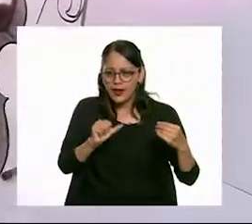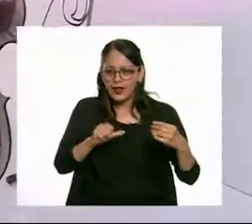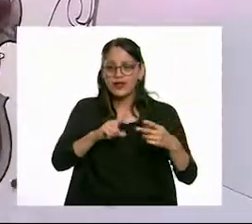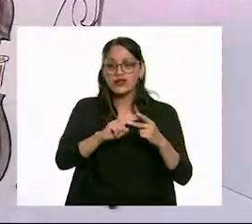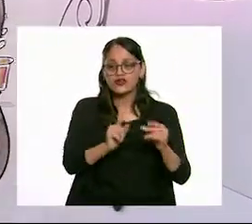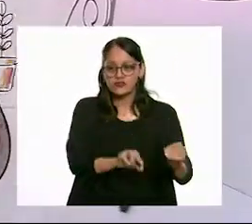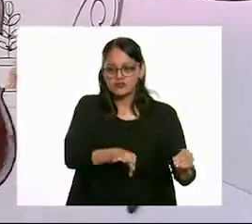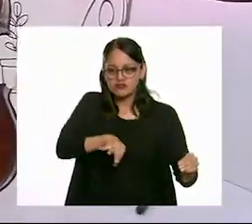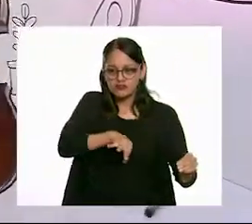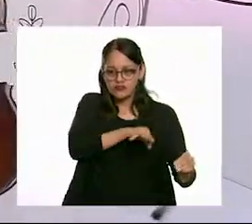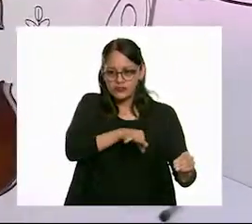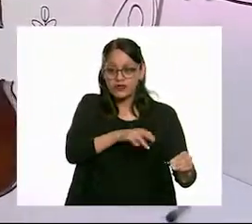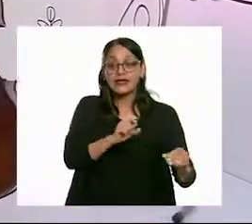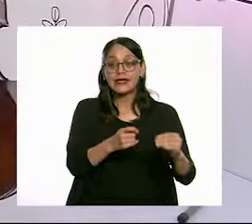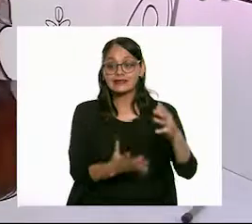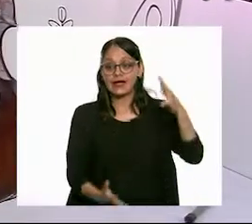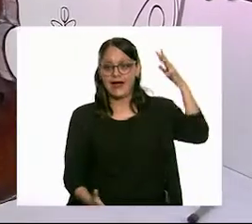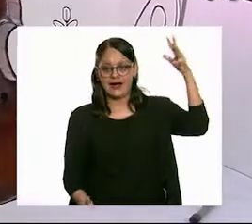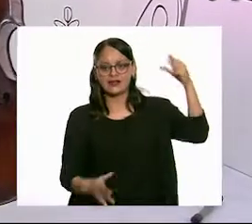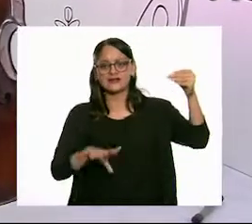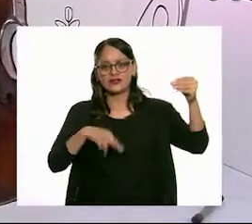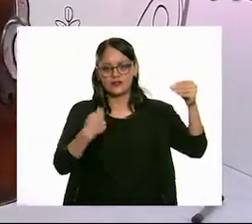y el contrabajo.